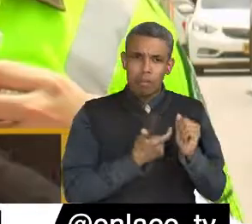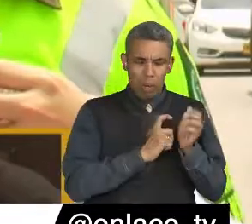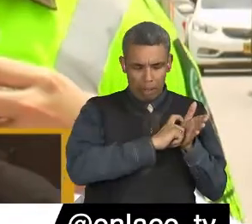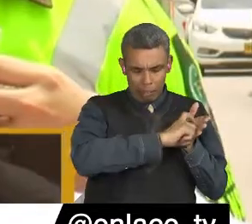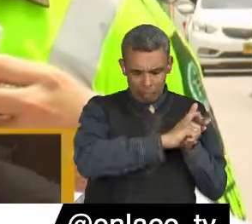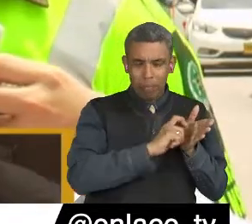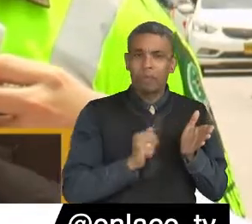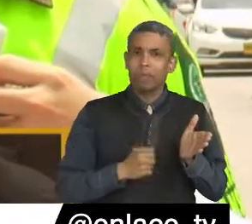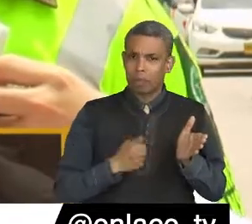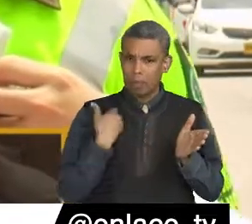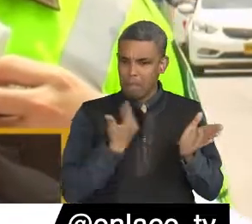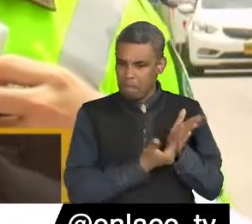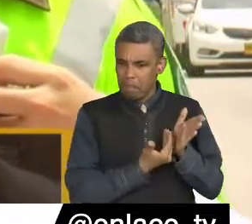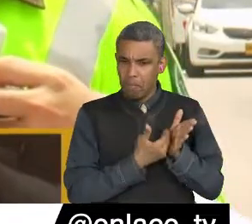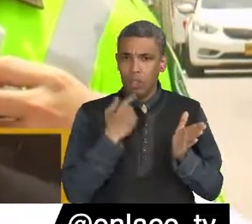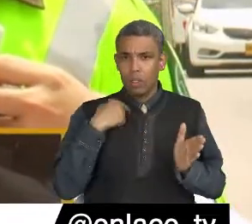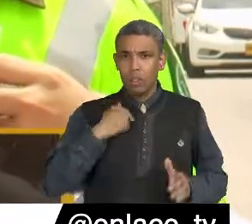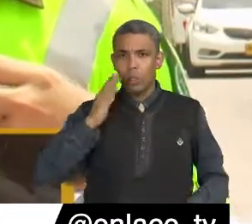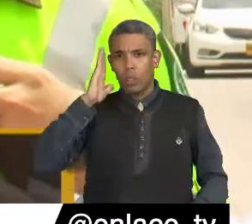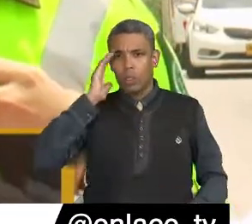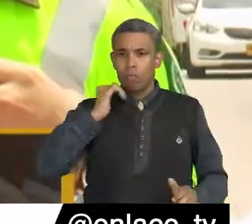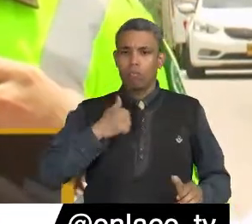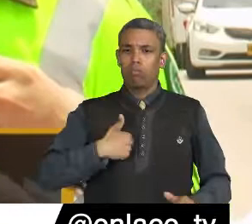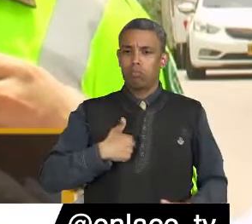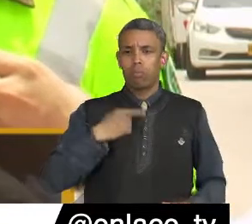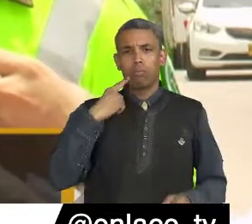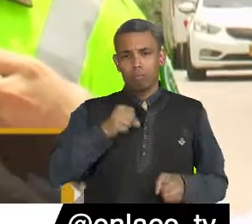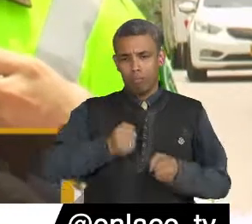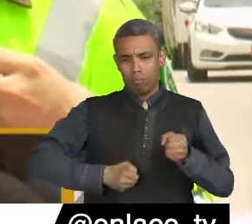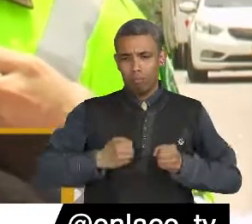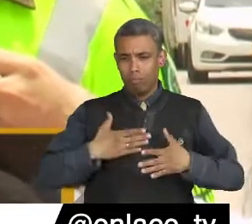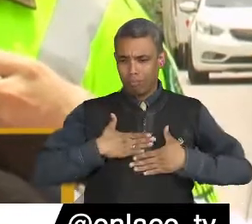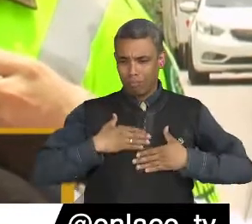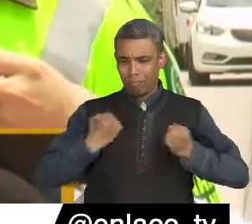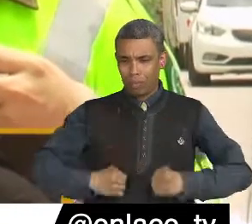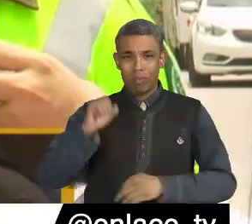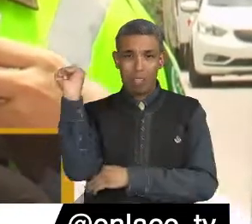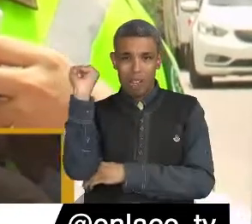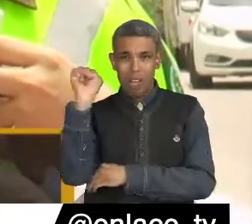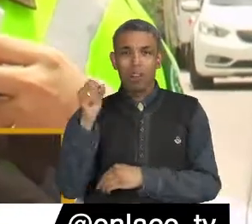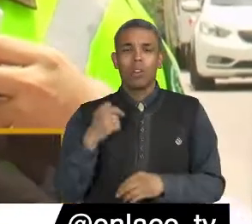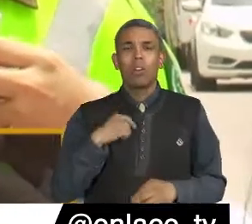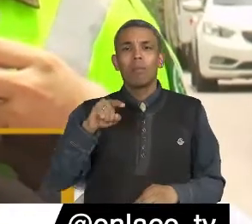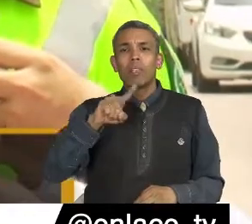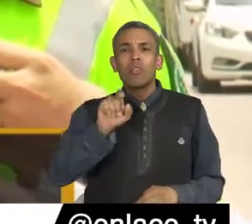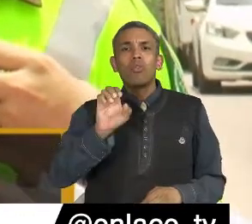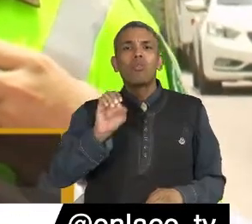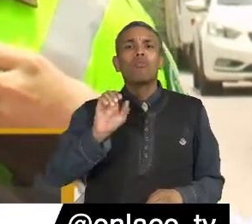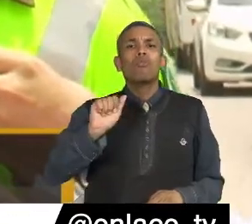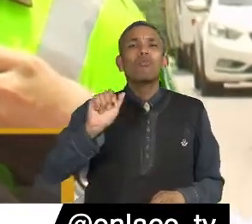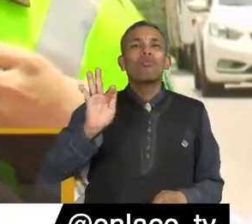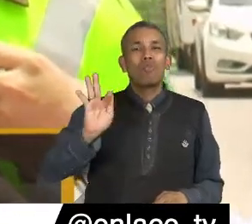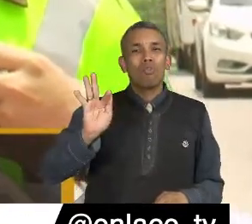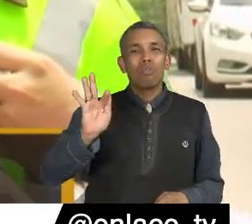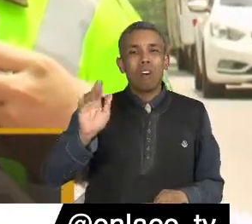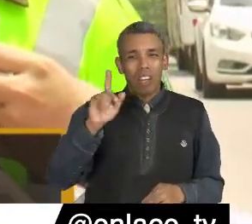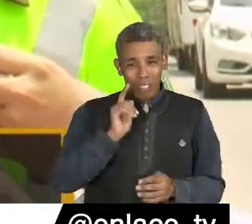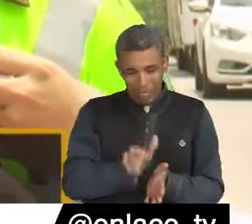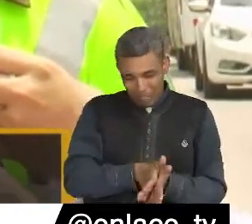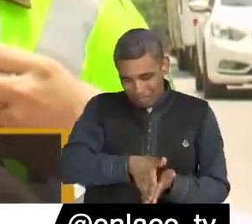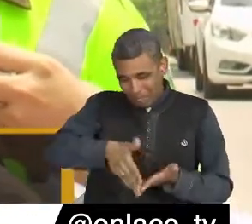tenga su licencia de conducción, que tenga también el seguro obligatorio y también tenga